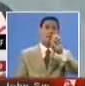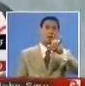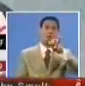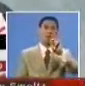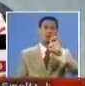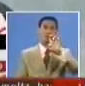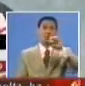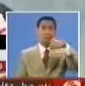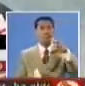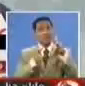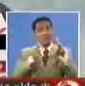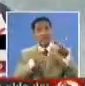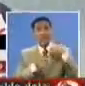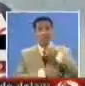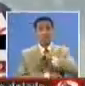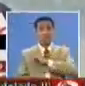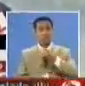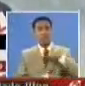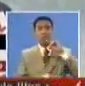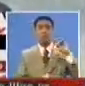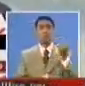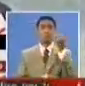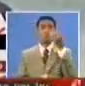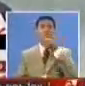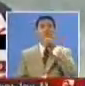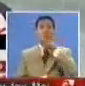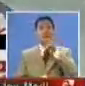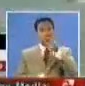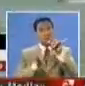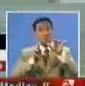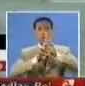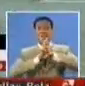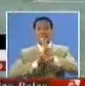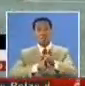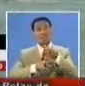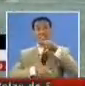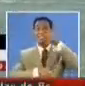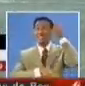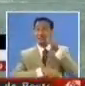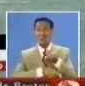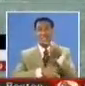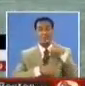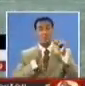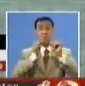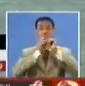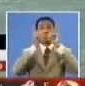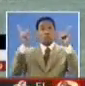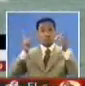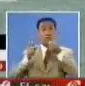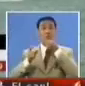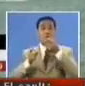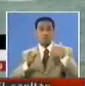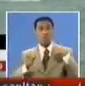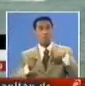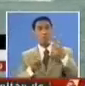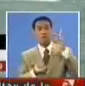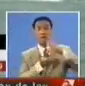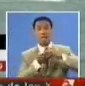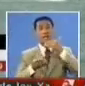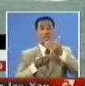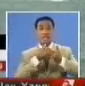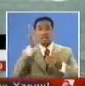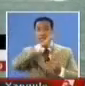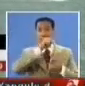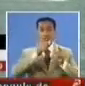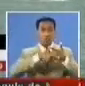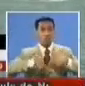lo gané también en una loser final, llegué primero. Y bueno, con esos resultados, la verdad, estoy bastante sorprendido. Y bueno, pude ir esta vez, gracias a Dios,